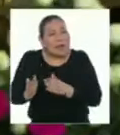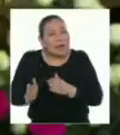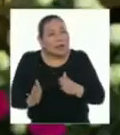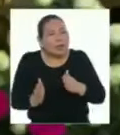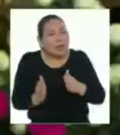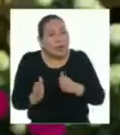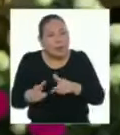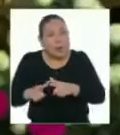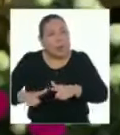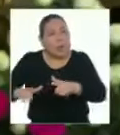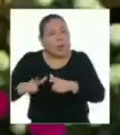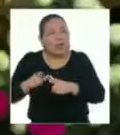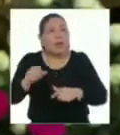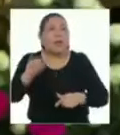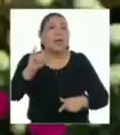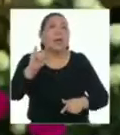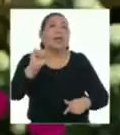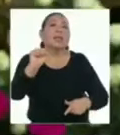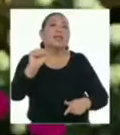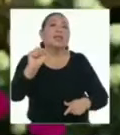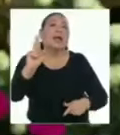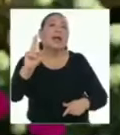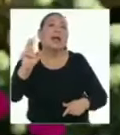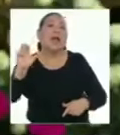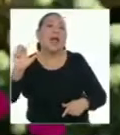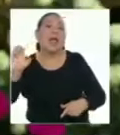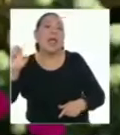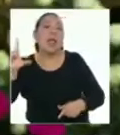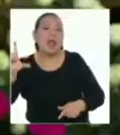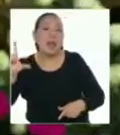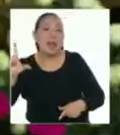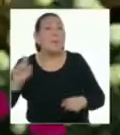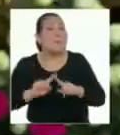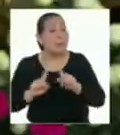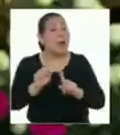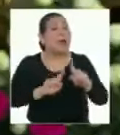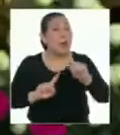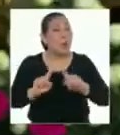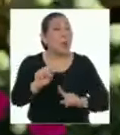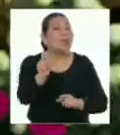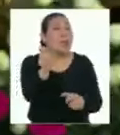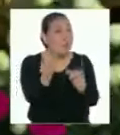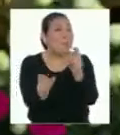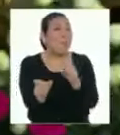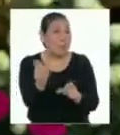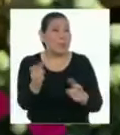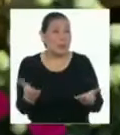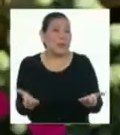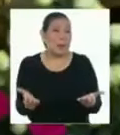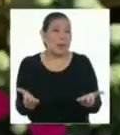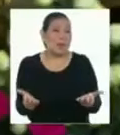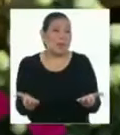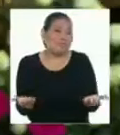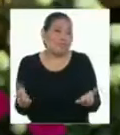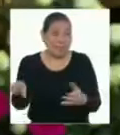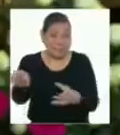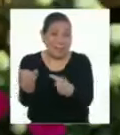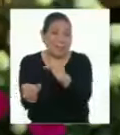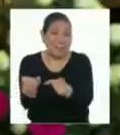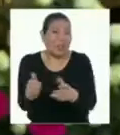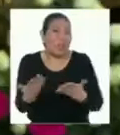el pueblo de Israel, existen algunas personas que en ese